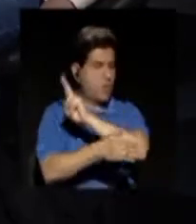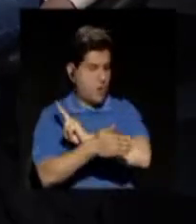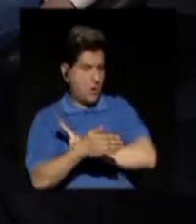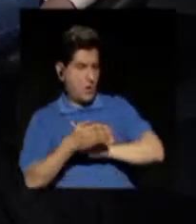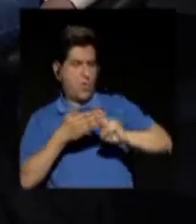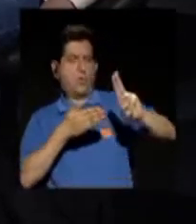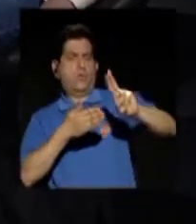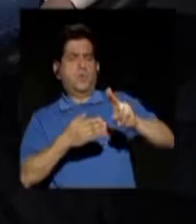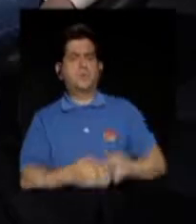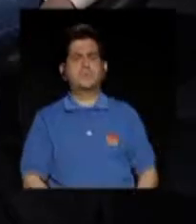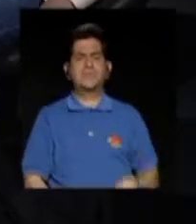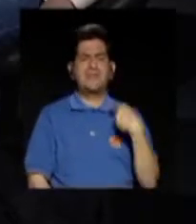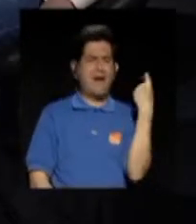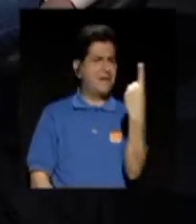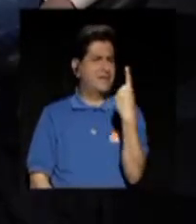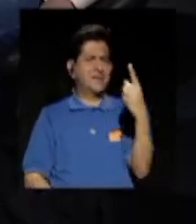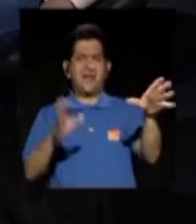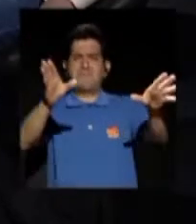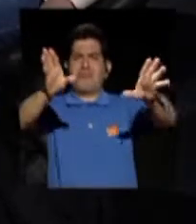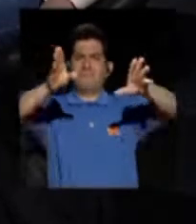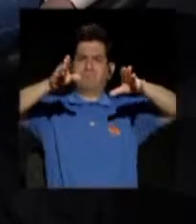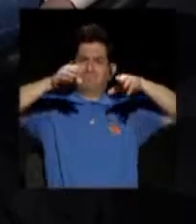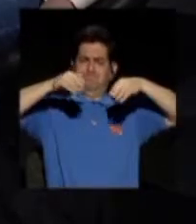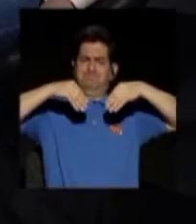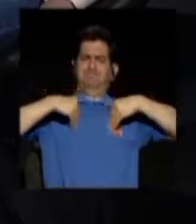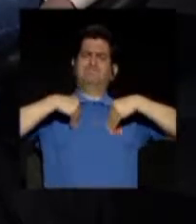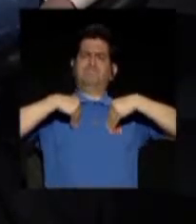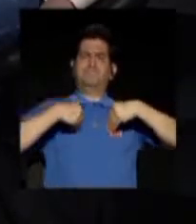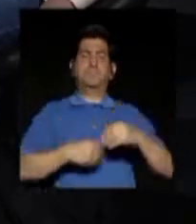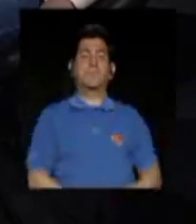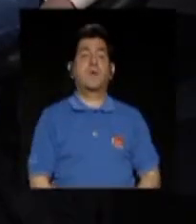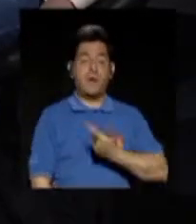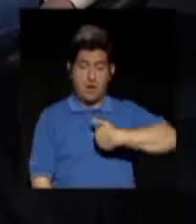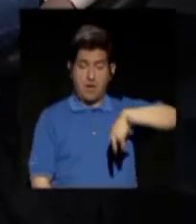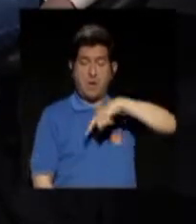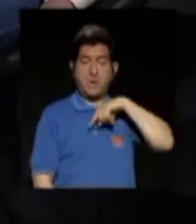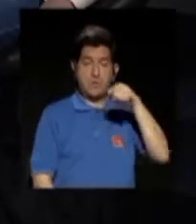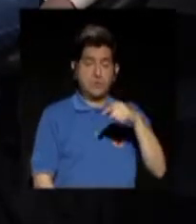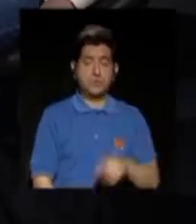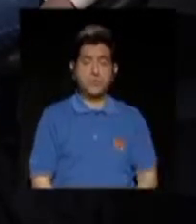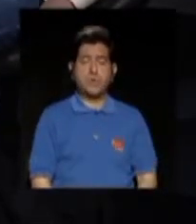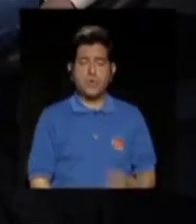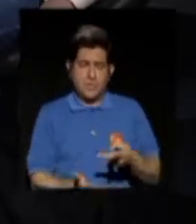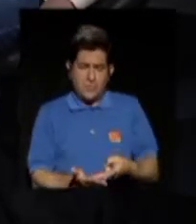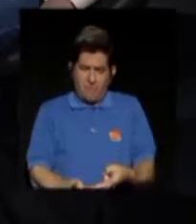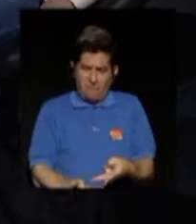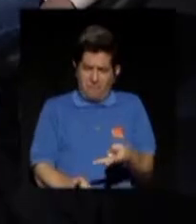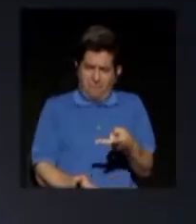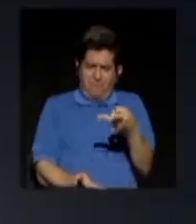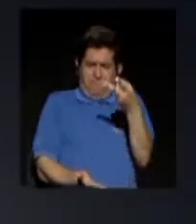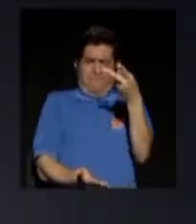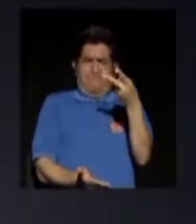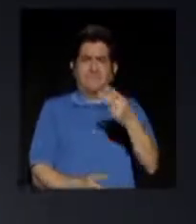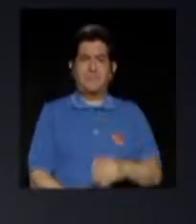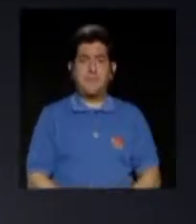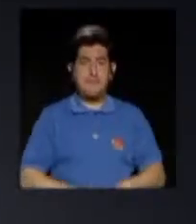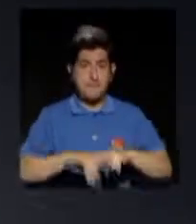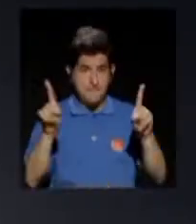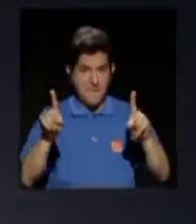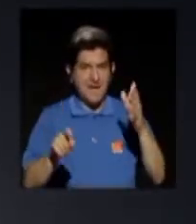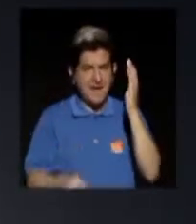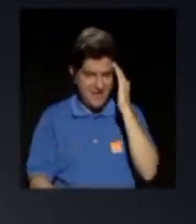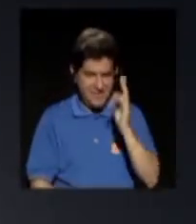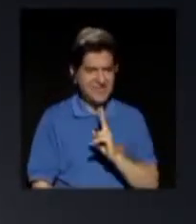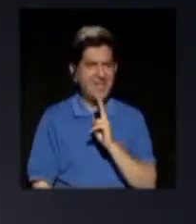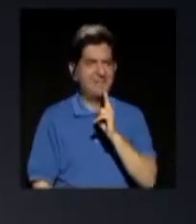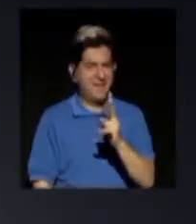universidad han sido siempre receptivos, y yo creo que eso nos ha engrandecido, pero los que saben la